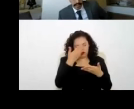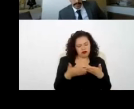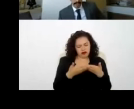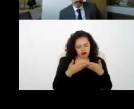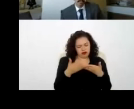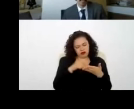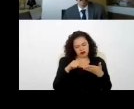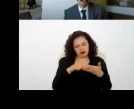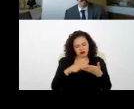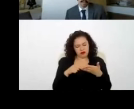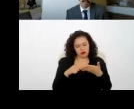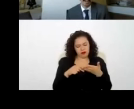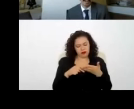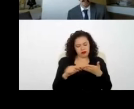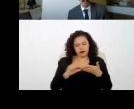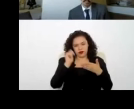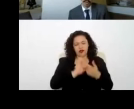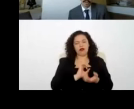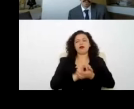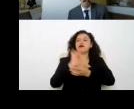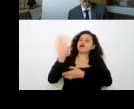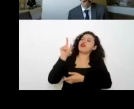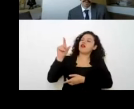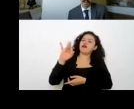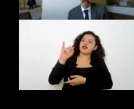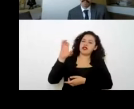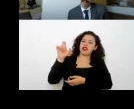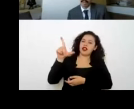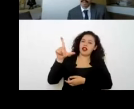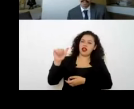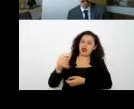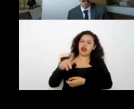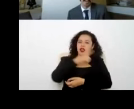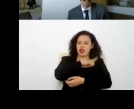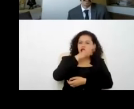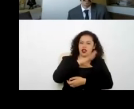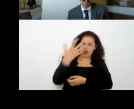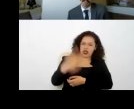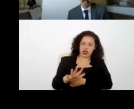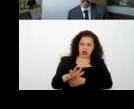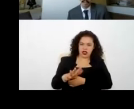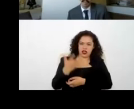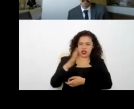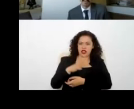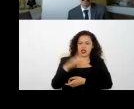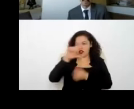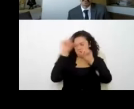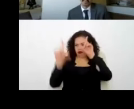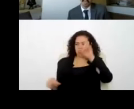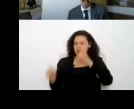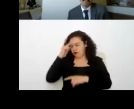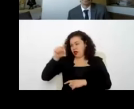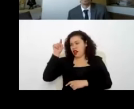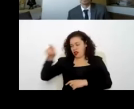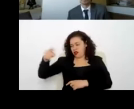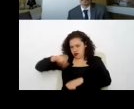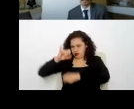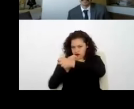le presenta esto a la Fiscalía General de la República para que la Fiscalía sea quien investiga, o